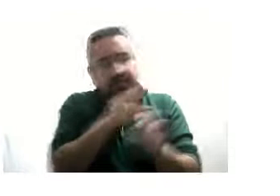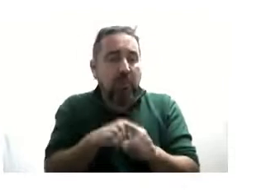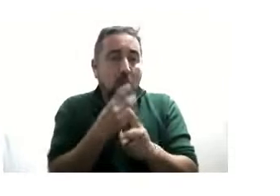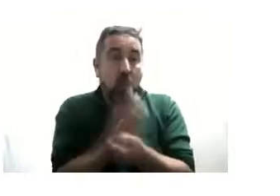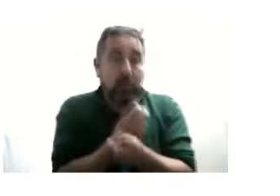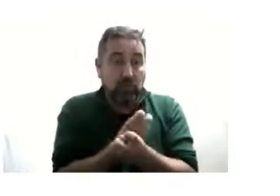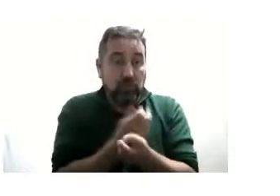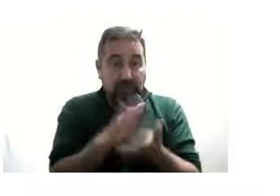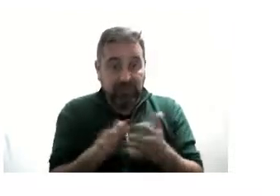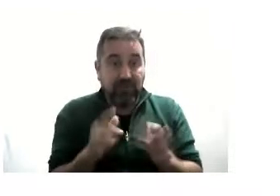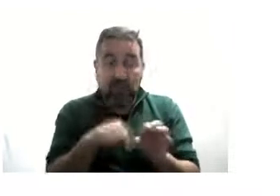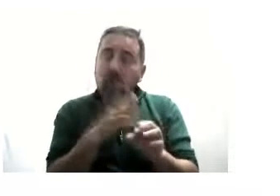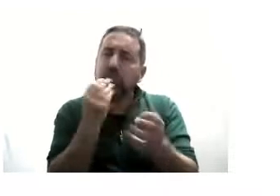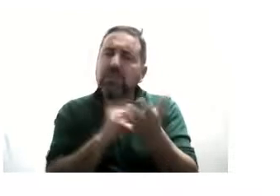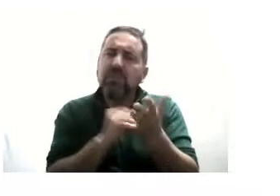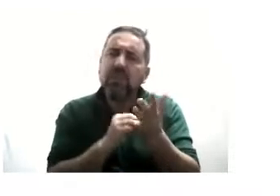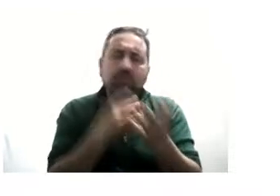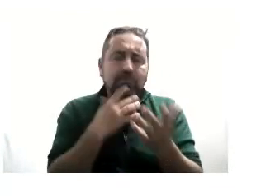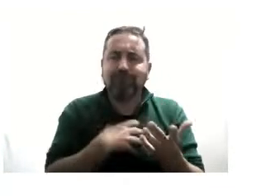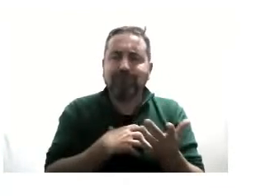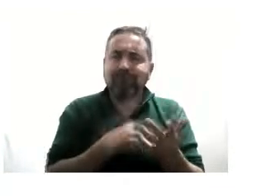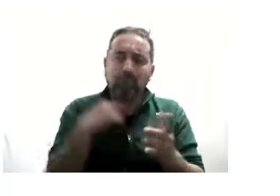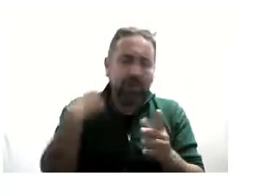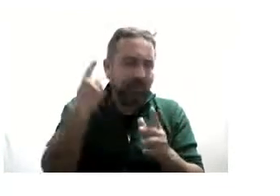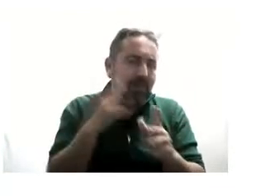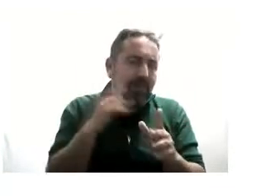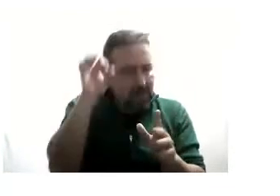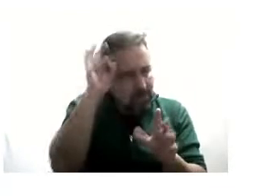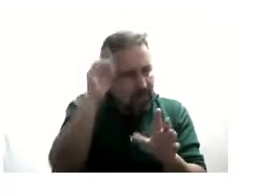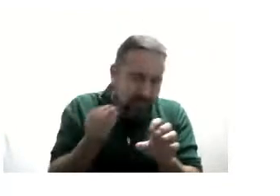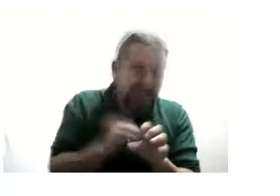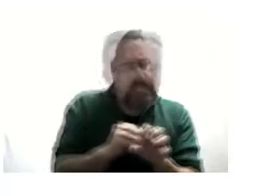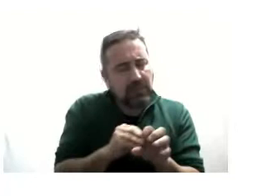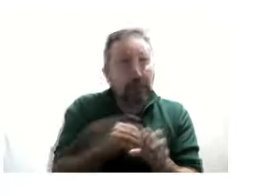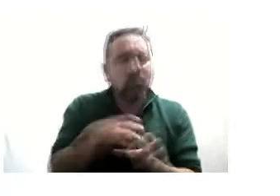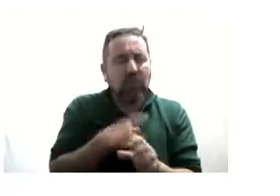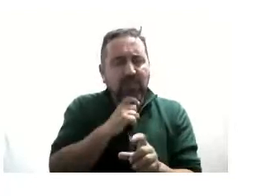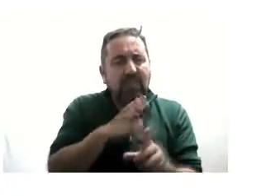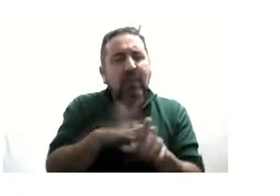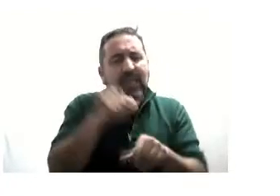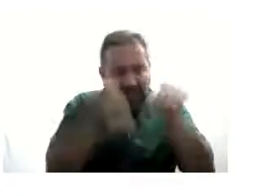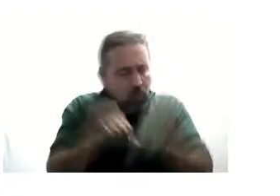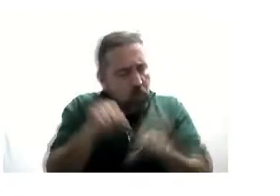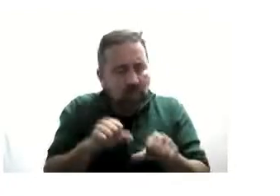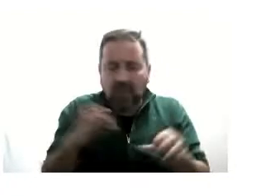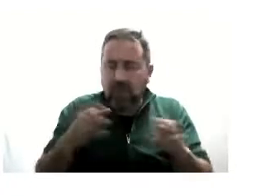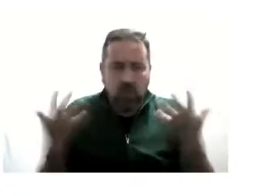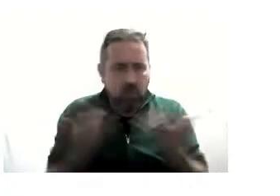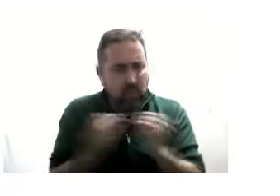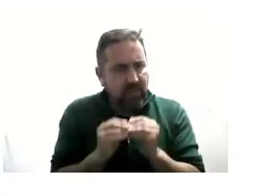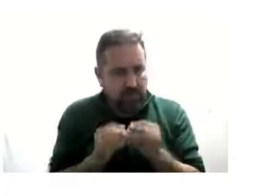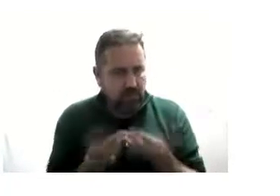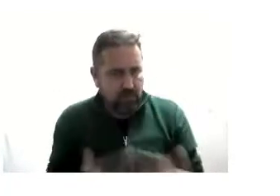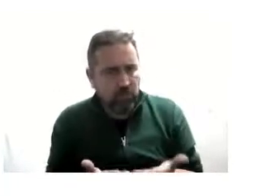dificulta o a veces incluso imposibilita colocar el implante, con lo cual esto es una urgencia quirúrgica y debe hacerse lo antes posible.